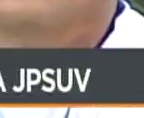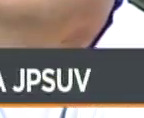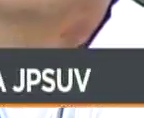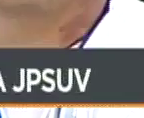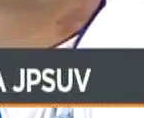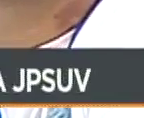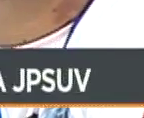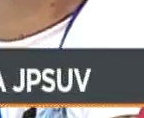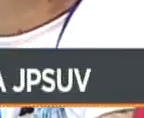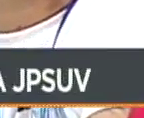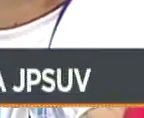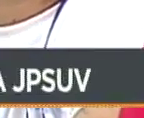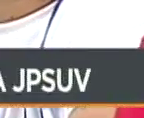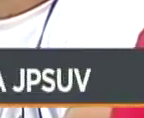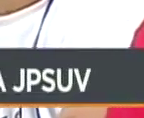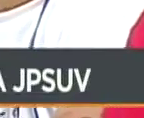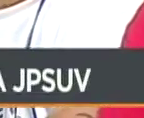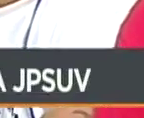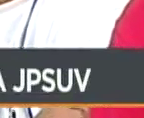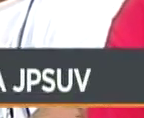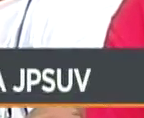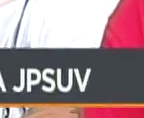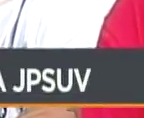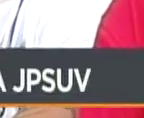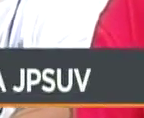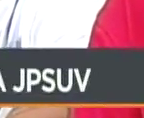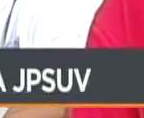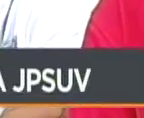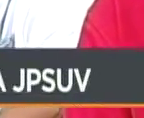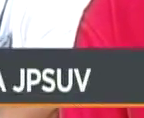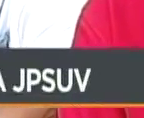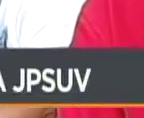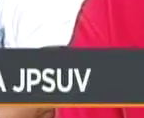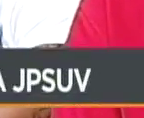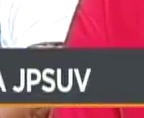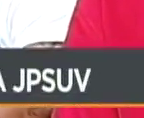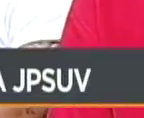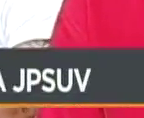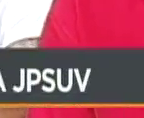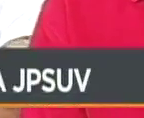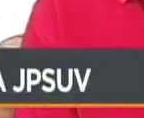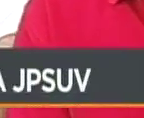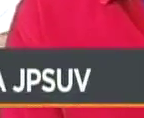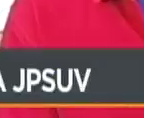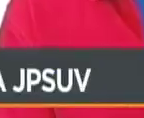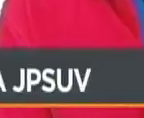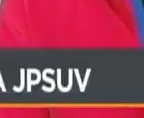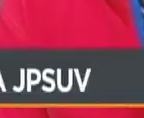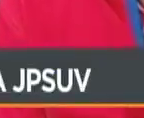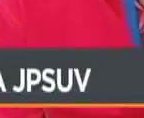pero miren los numeritos tomen nota por allá no se me disperse